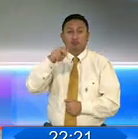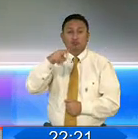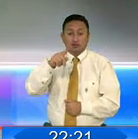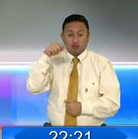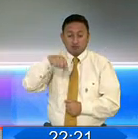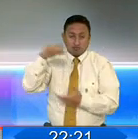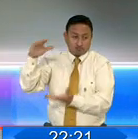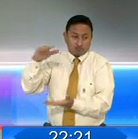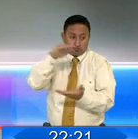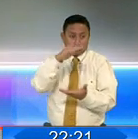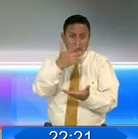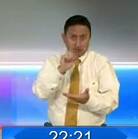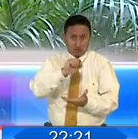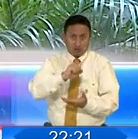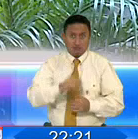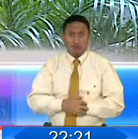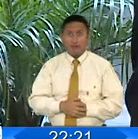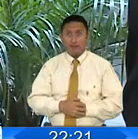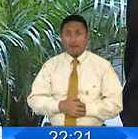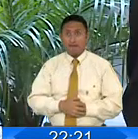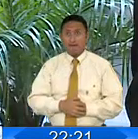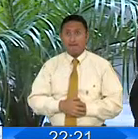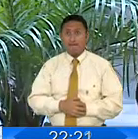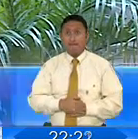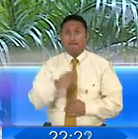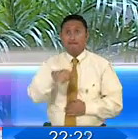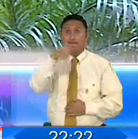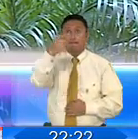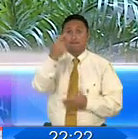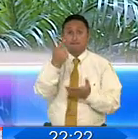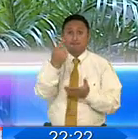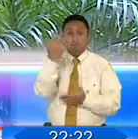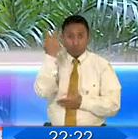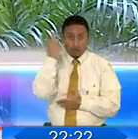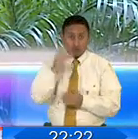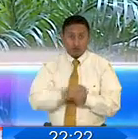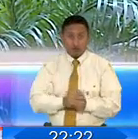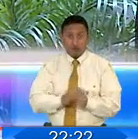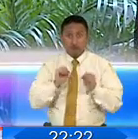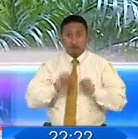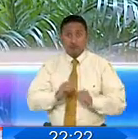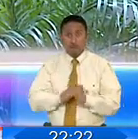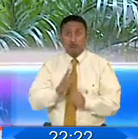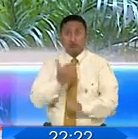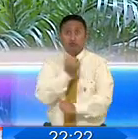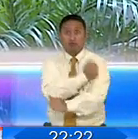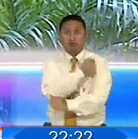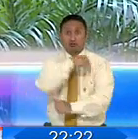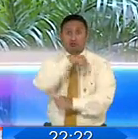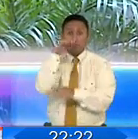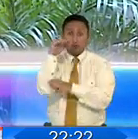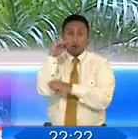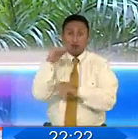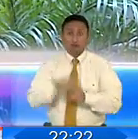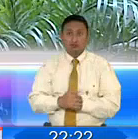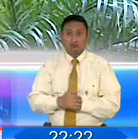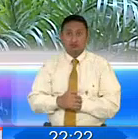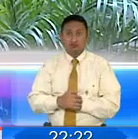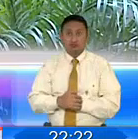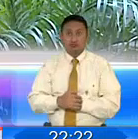beneficiar a los ciudadanos nacionales. Se espera que en próximos días va a aparecer nuestra vacuna en Ecuador. Ahora